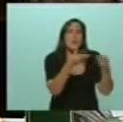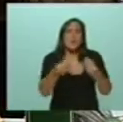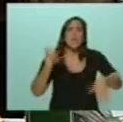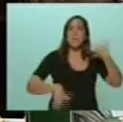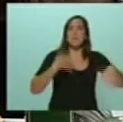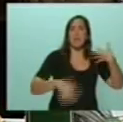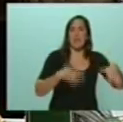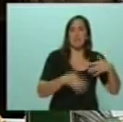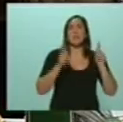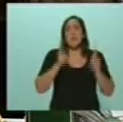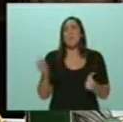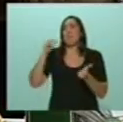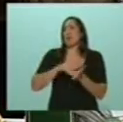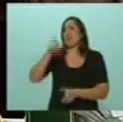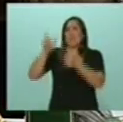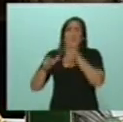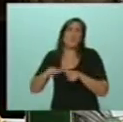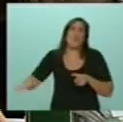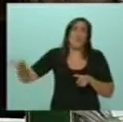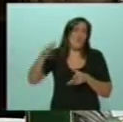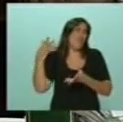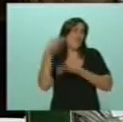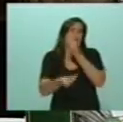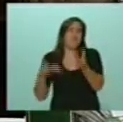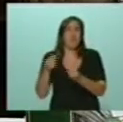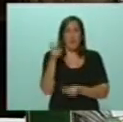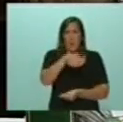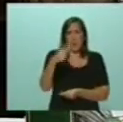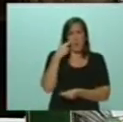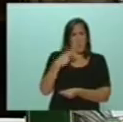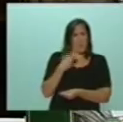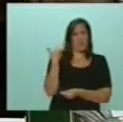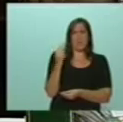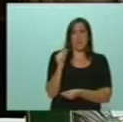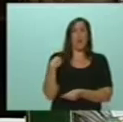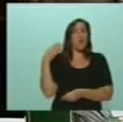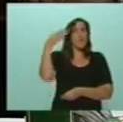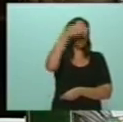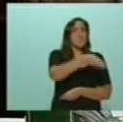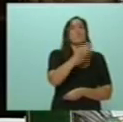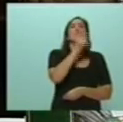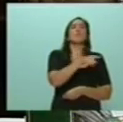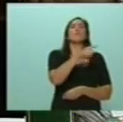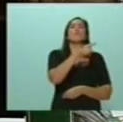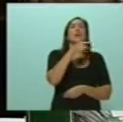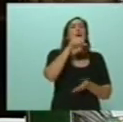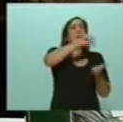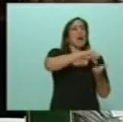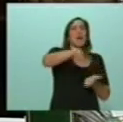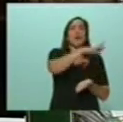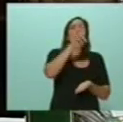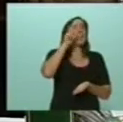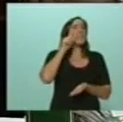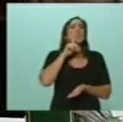donaciones solidarias de toda la comunidad. Ustedes me habrán visto hace pocos días en el Regimiento 7 Mecanizado de Arana, donde